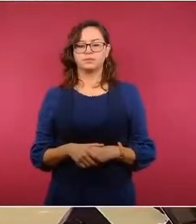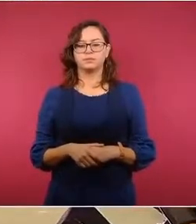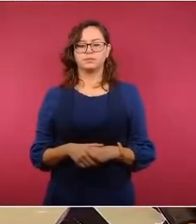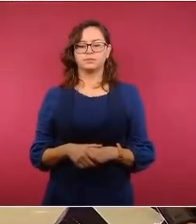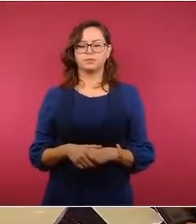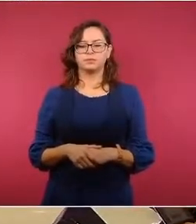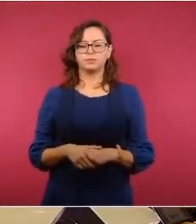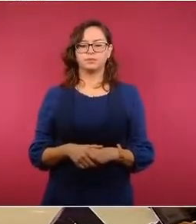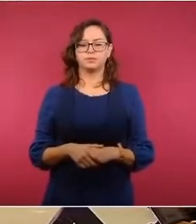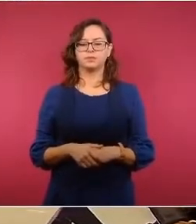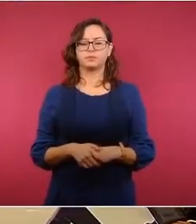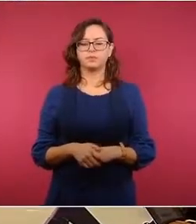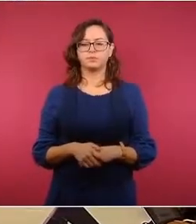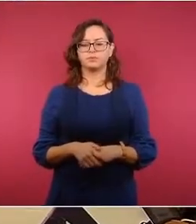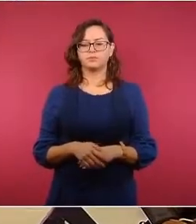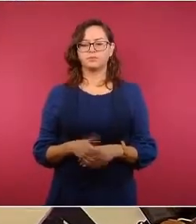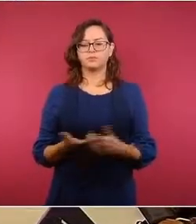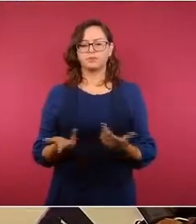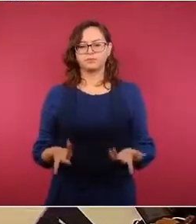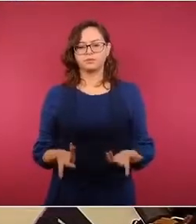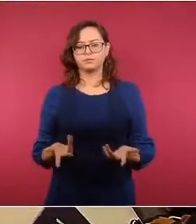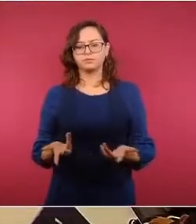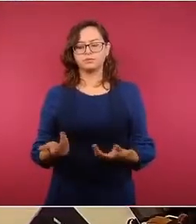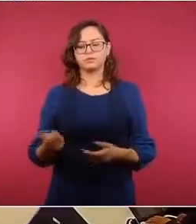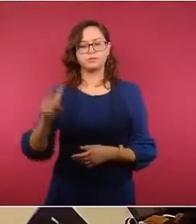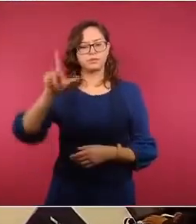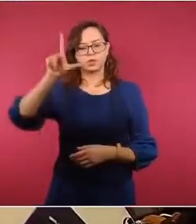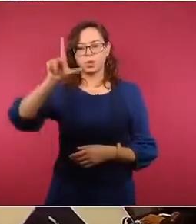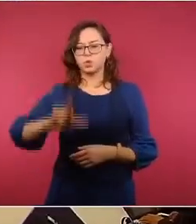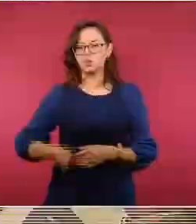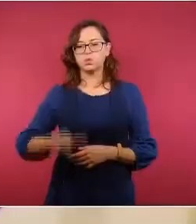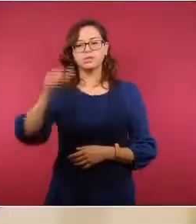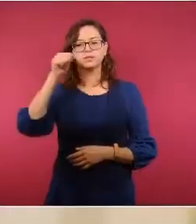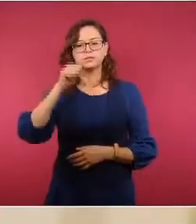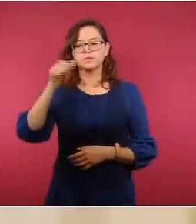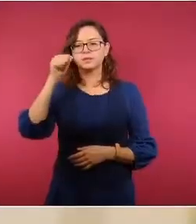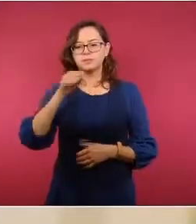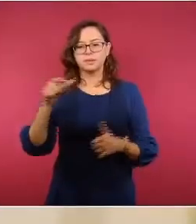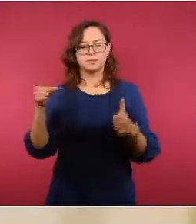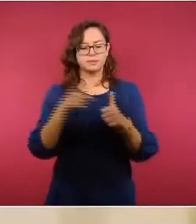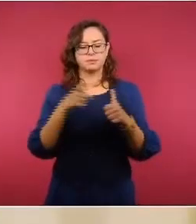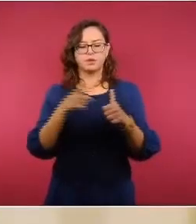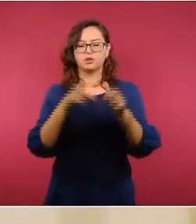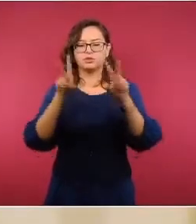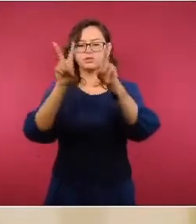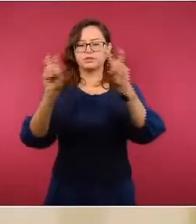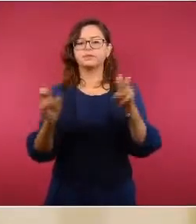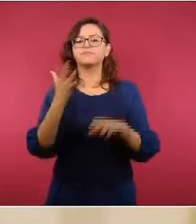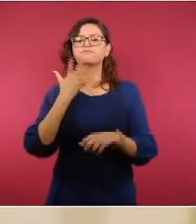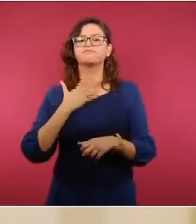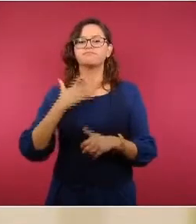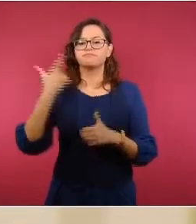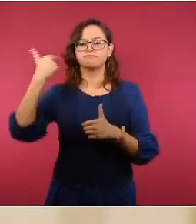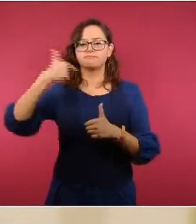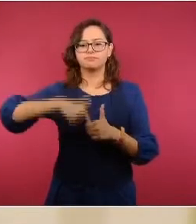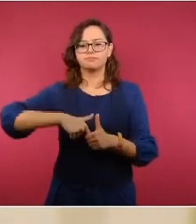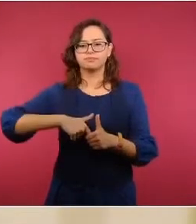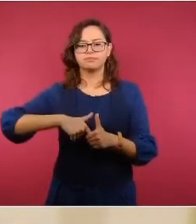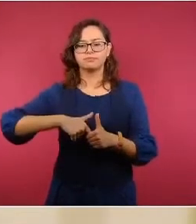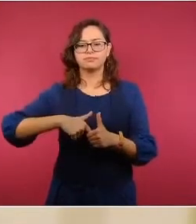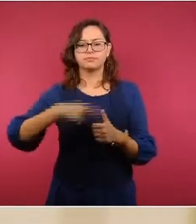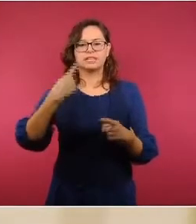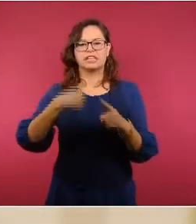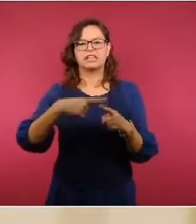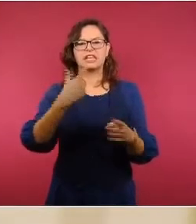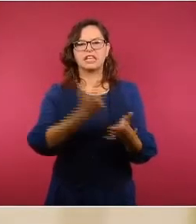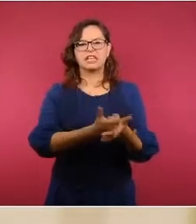Primero vamos a escuchar, como lo hacemos todos los lunes, a Ricardo Sheffield con el